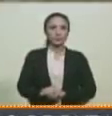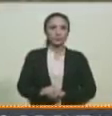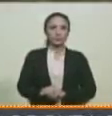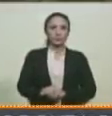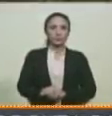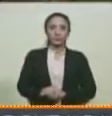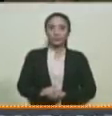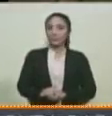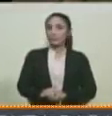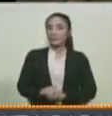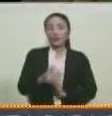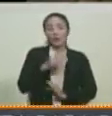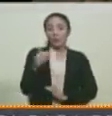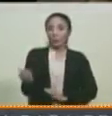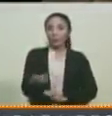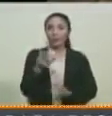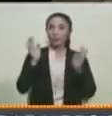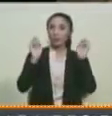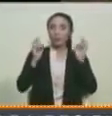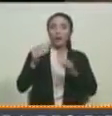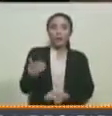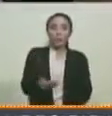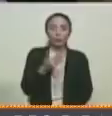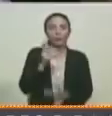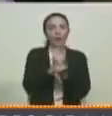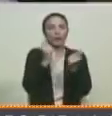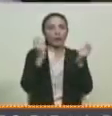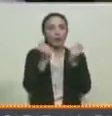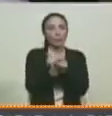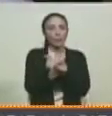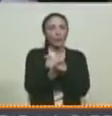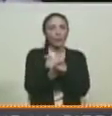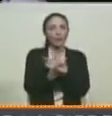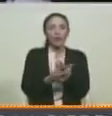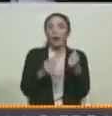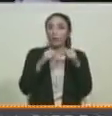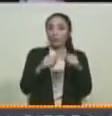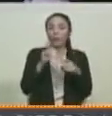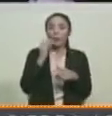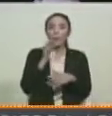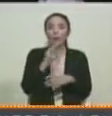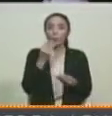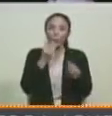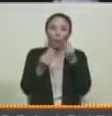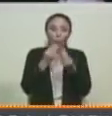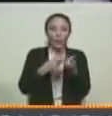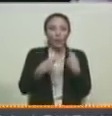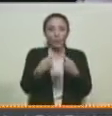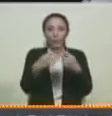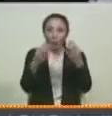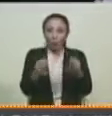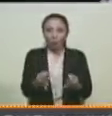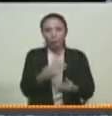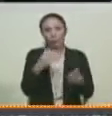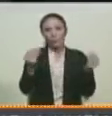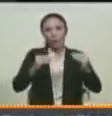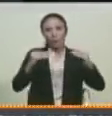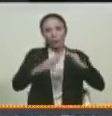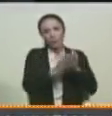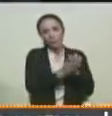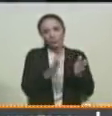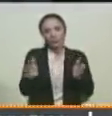Son temas vitales, tipo de cambio, el sistema de fijación de precios, etcétera, etcétera.